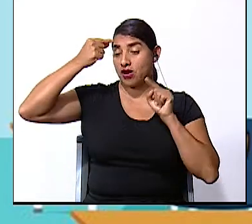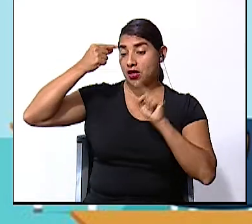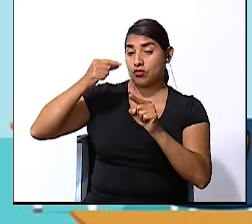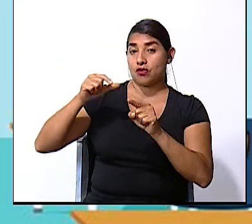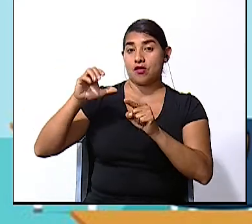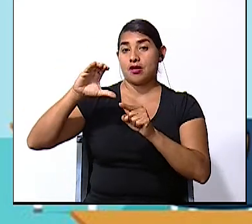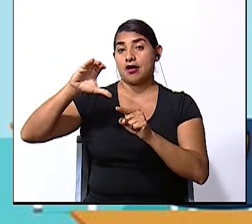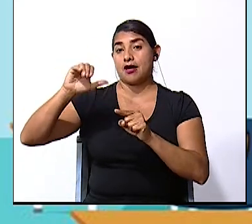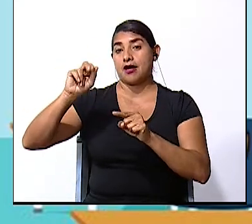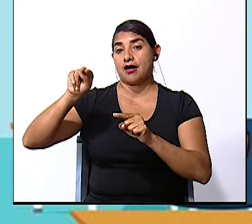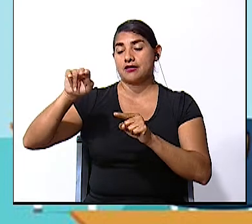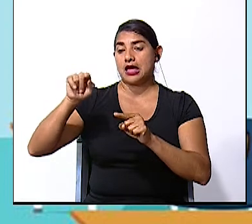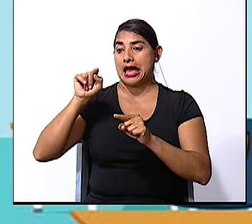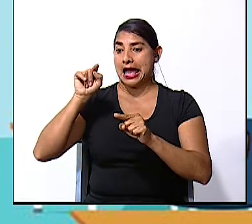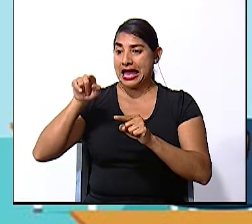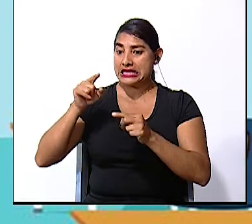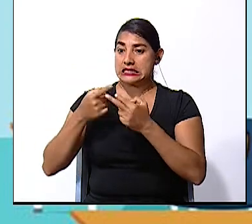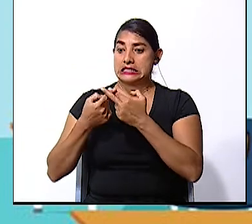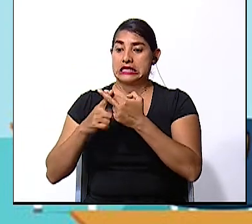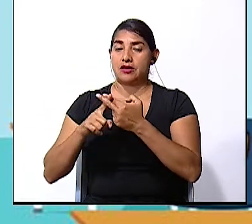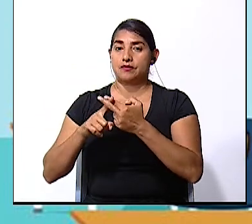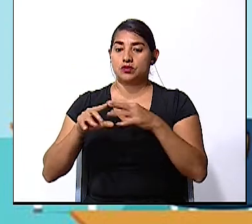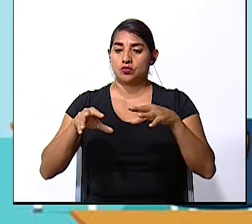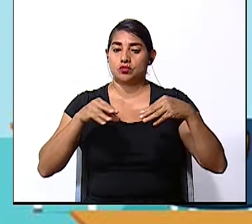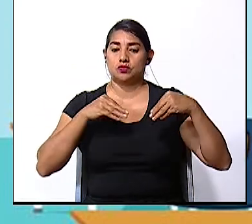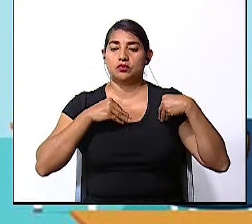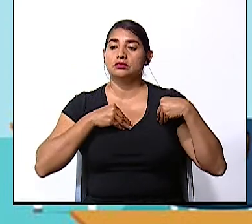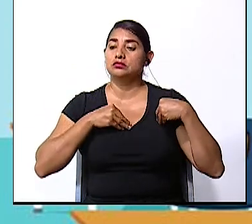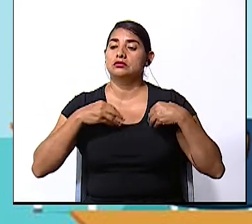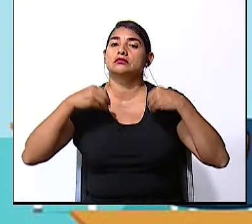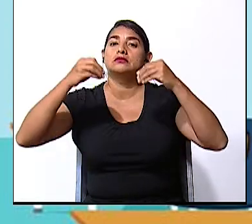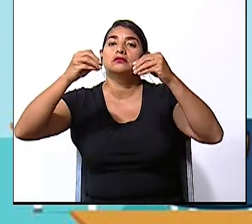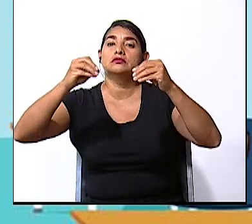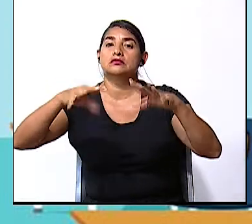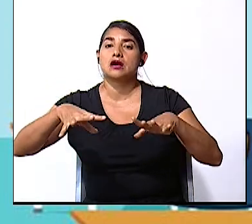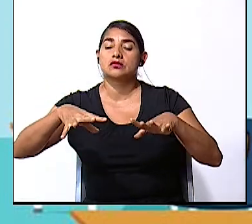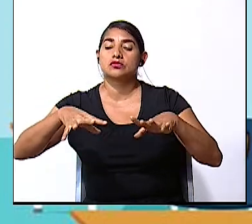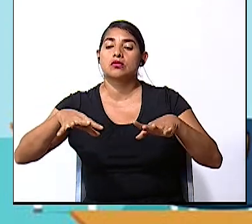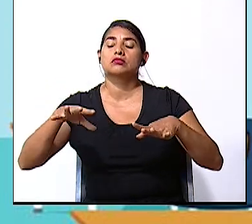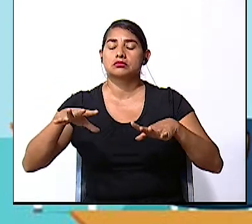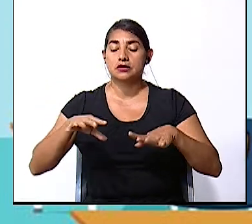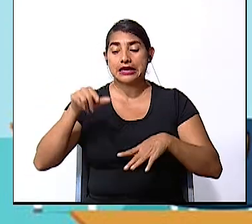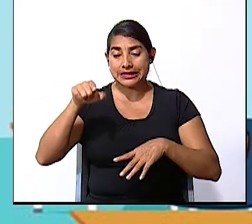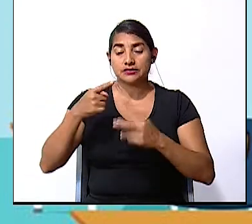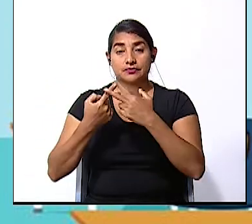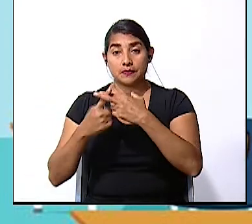Cañas. Ahí aceptan su renuncia y fue así como